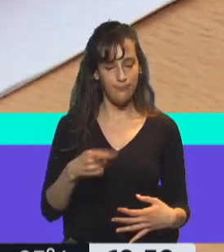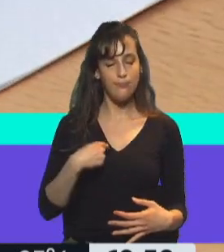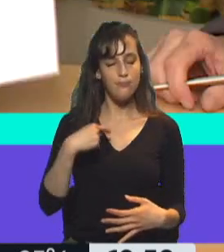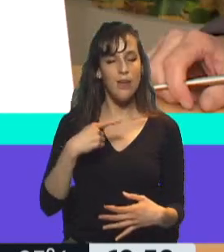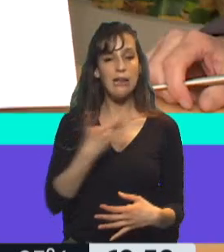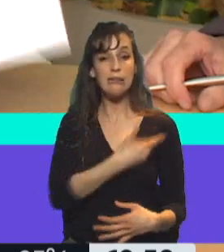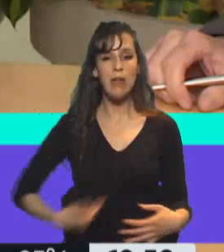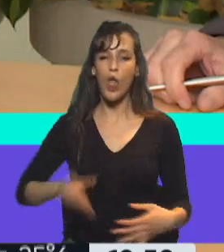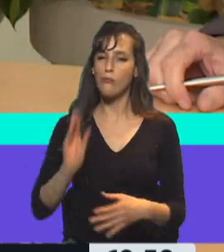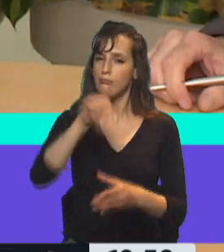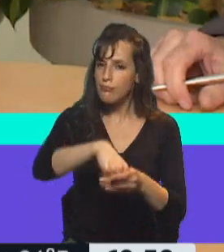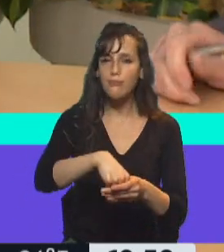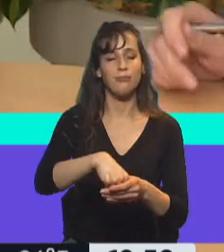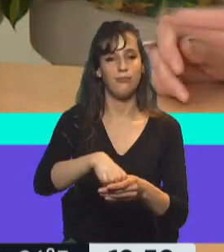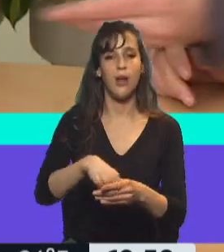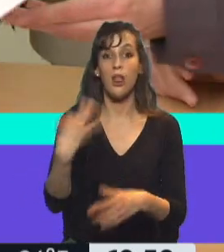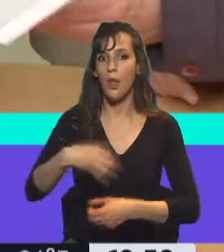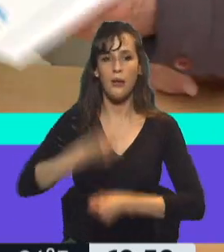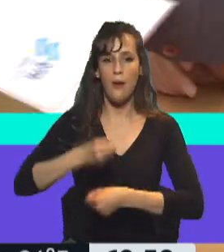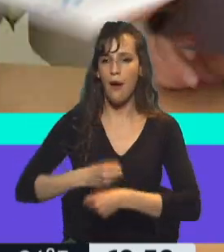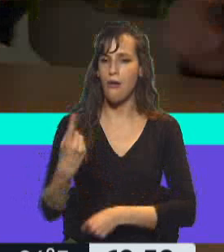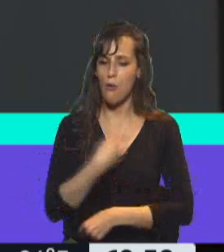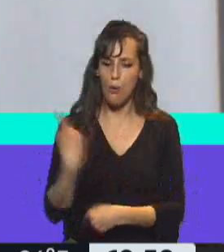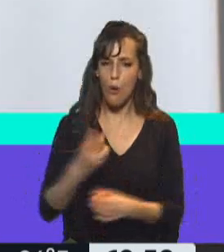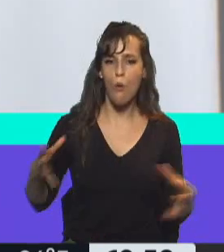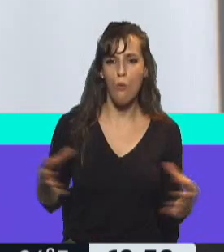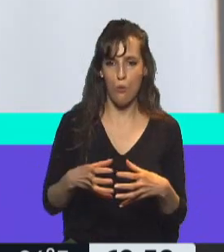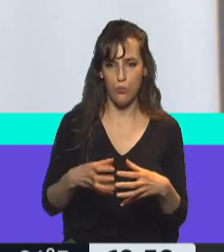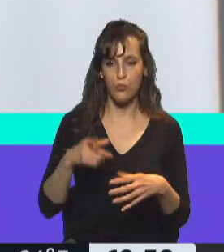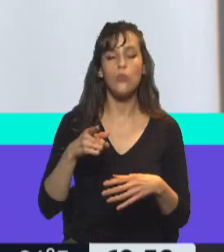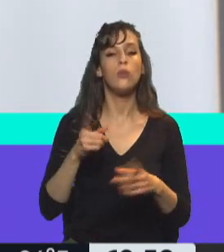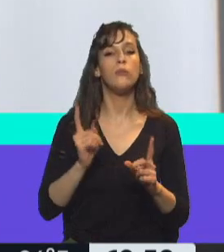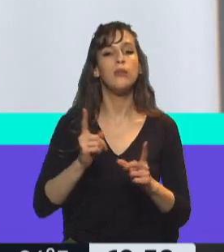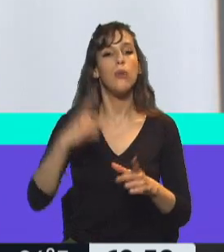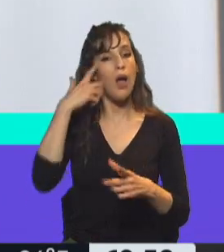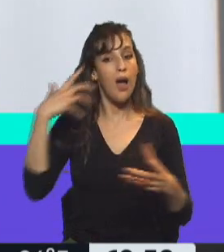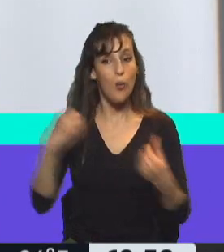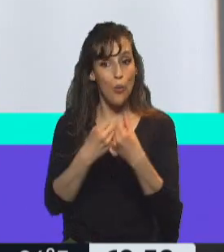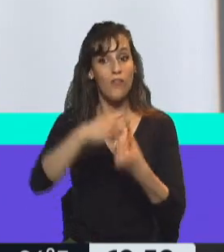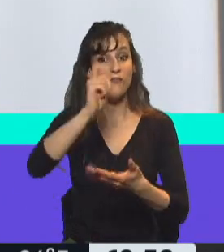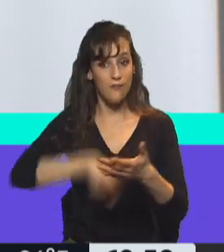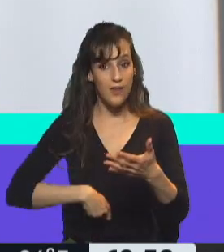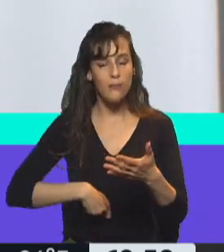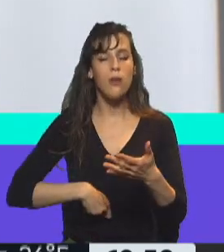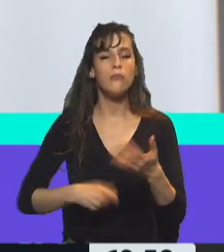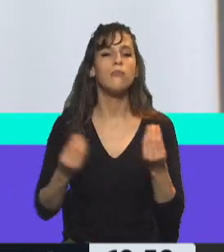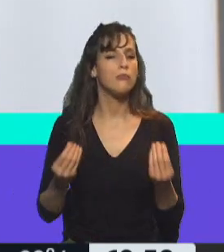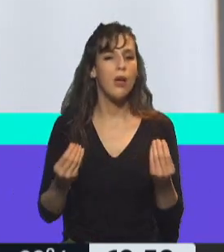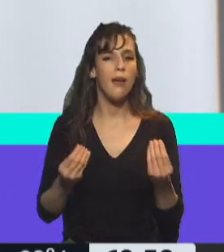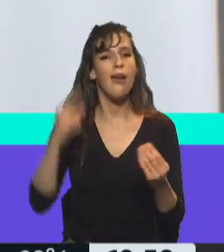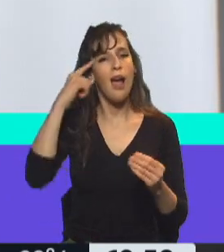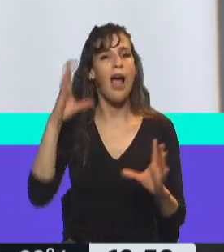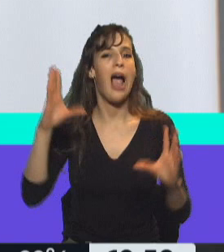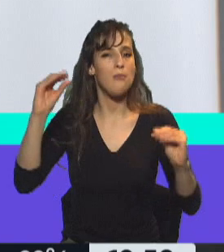que trabajar codo a codo. Por lo tanto, este acuerdo que acabamos de firmar tiene que ver con el intercambio de